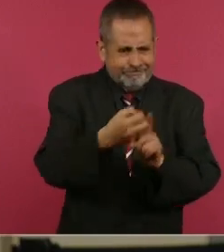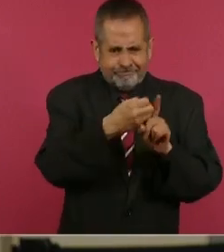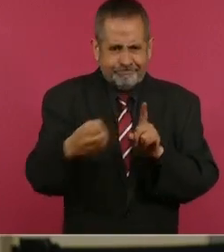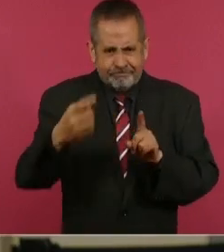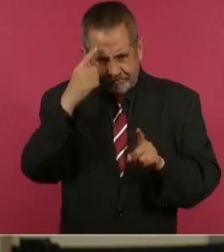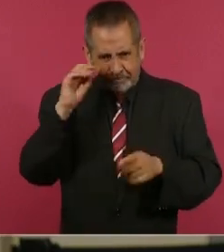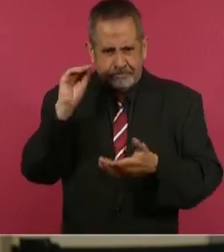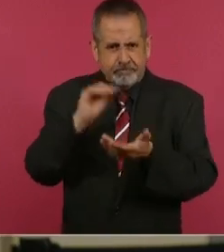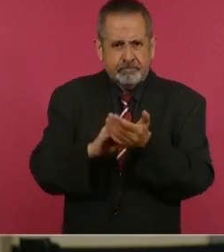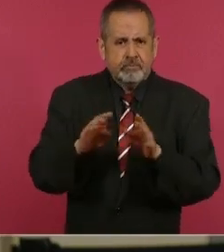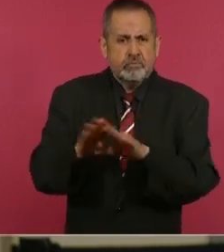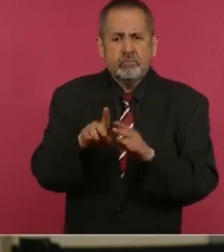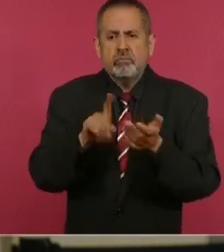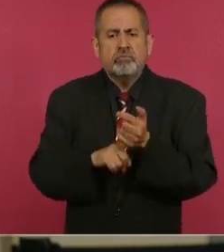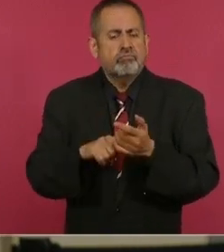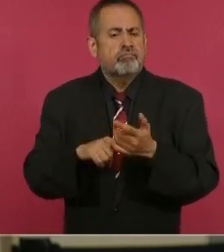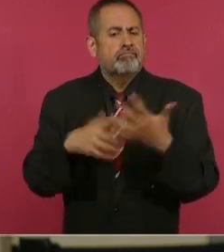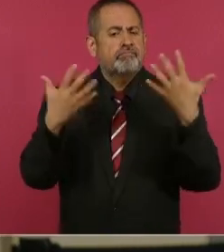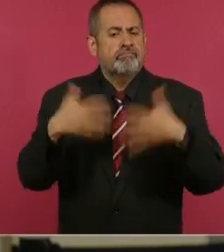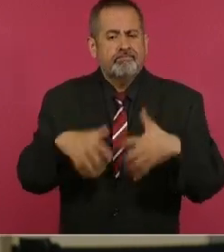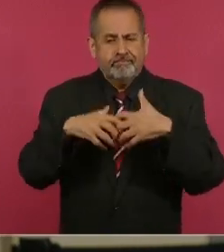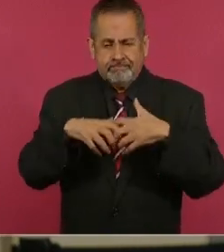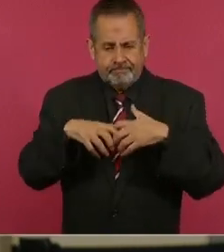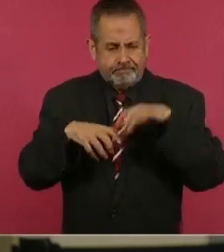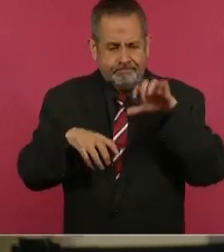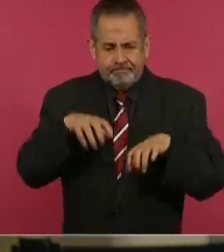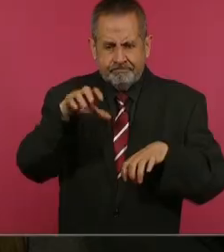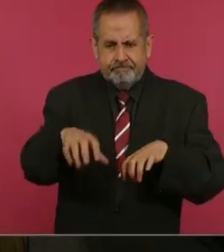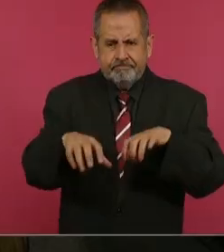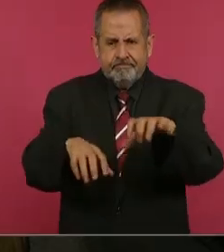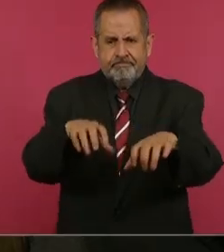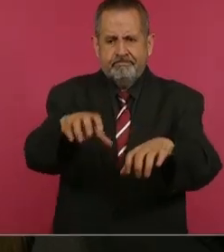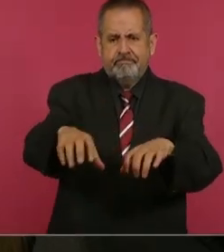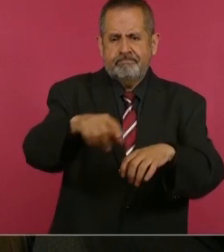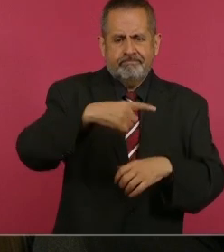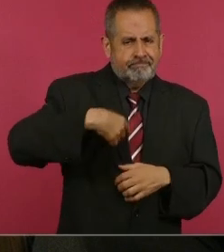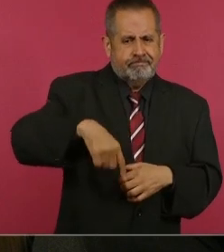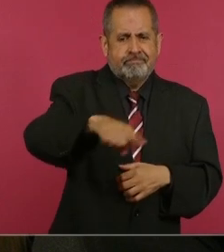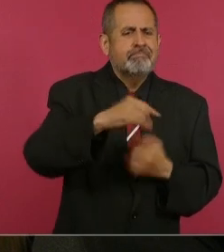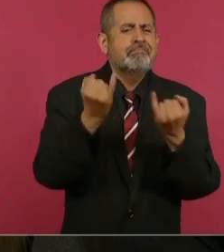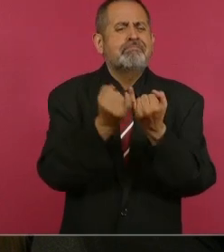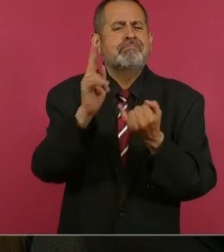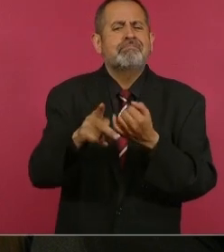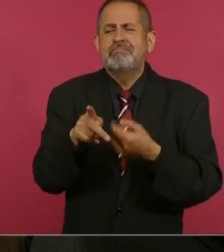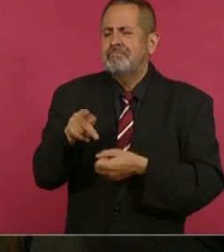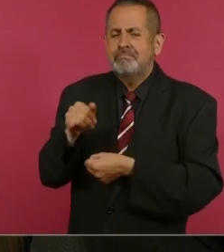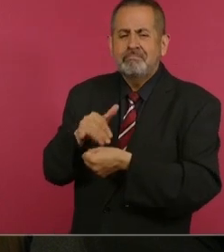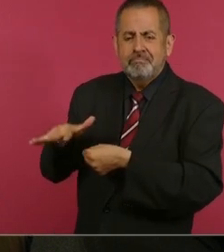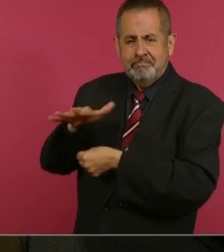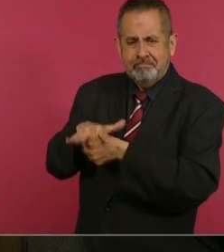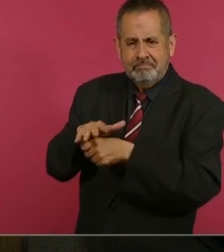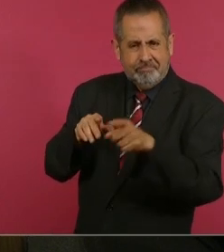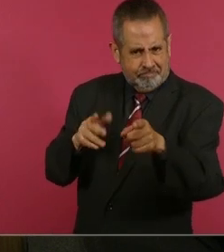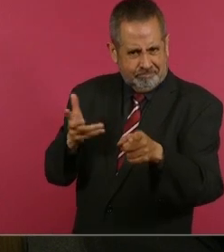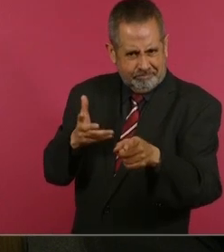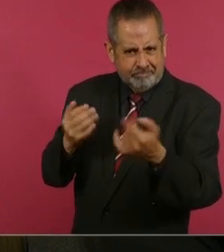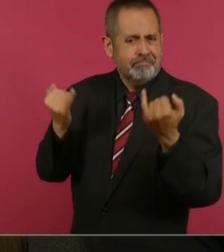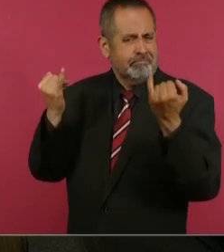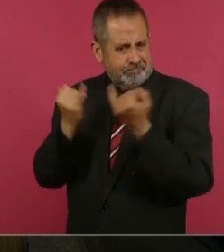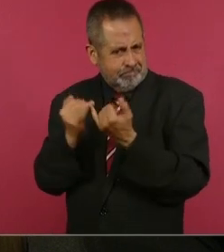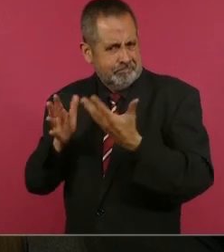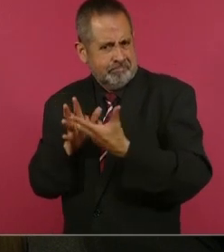una suerte de corredor industrial a imagen y semejanza de lo que se ha hecho en el Istmo de Tehuantepec, justamente para que